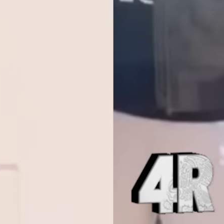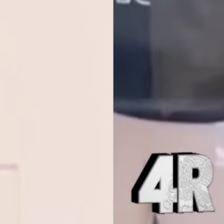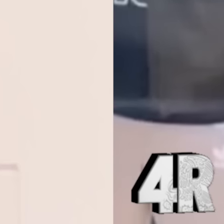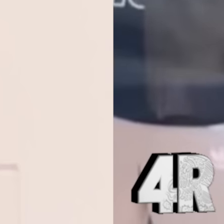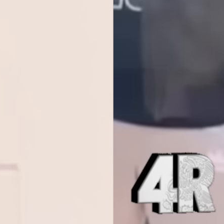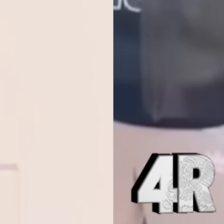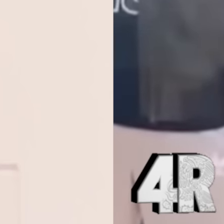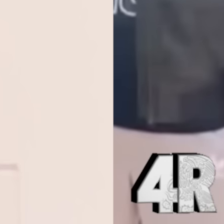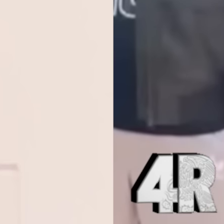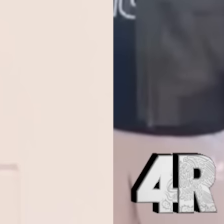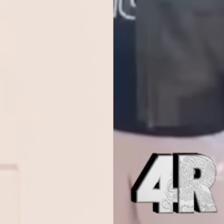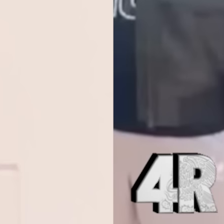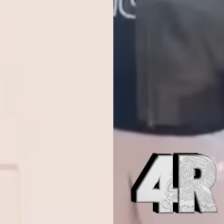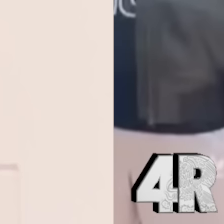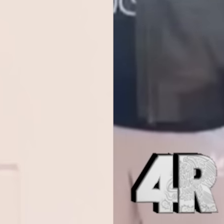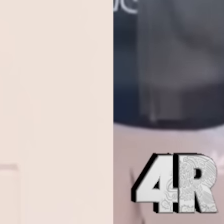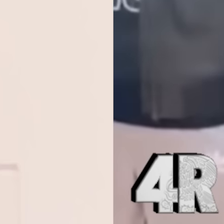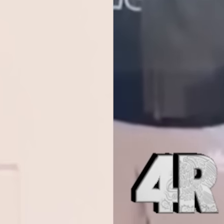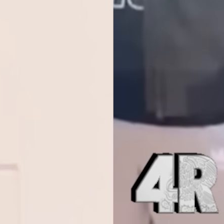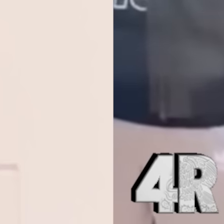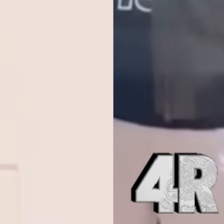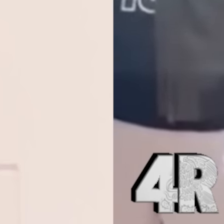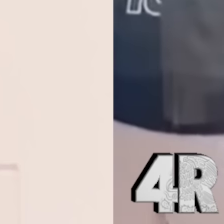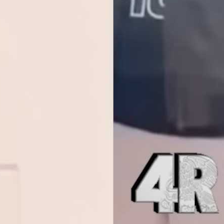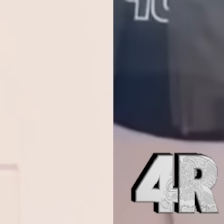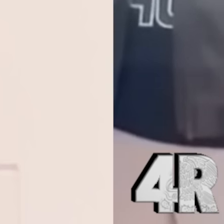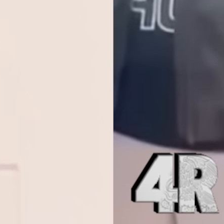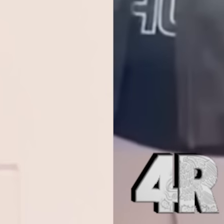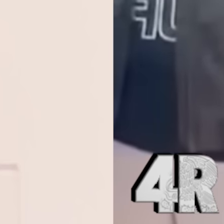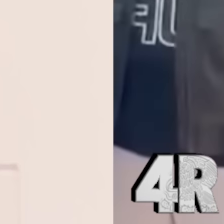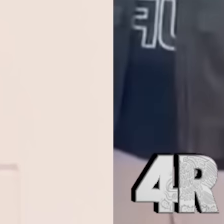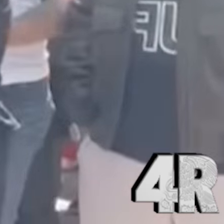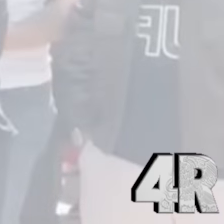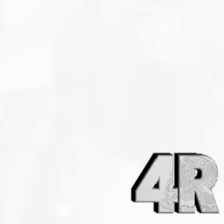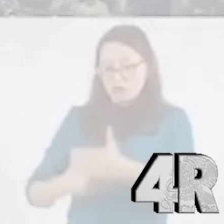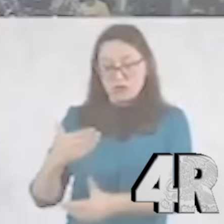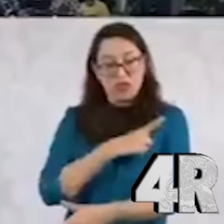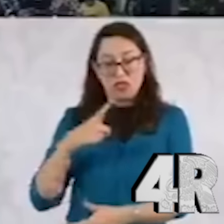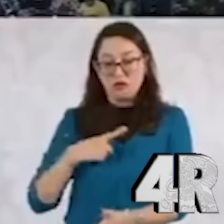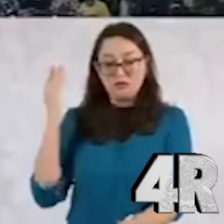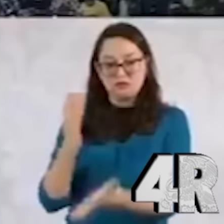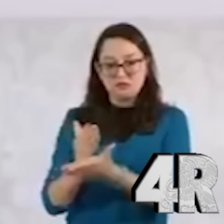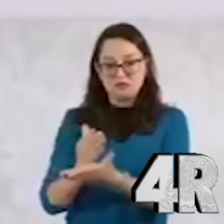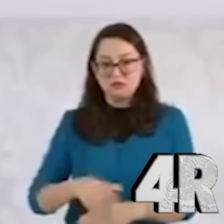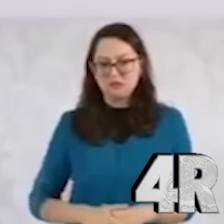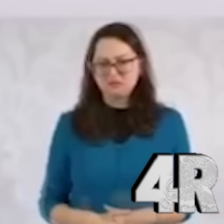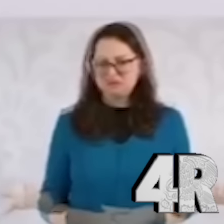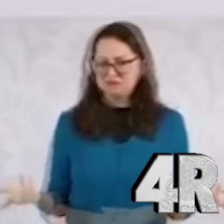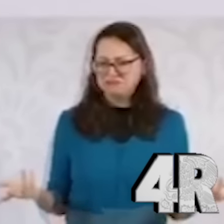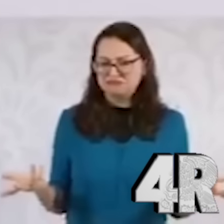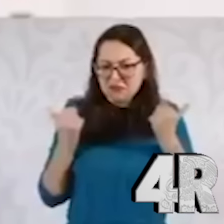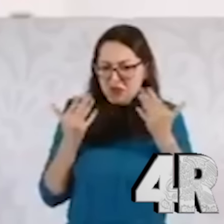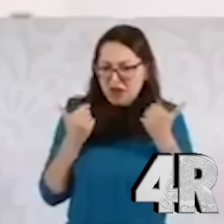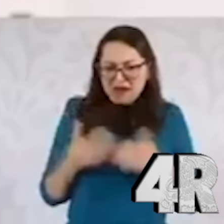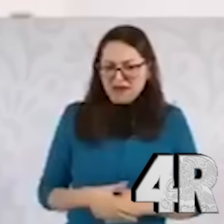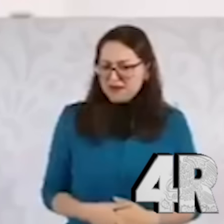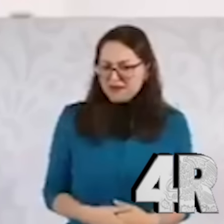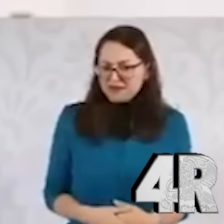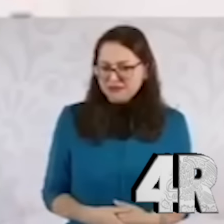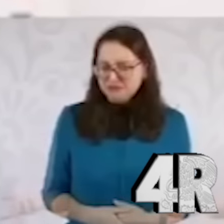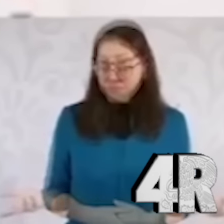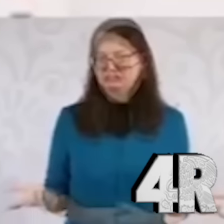detener este proceso a pesar de todas las trabas que quiera poner a nivel judicial. Pues no tendrían por qué. Es una